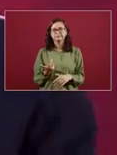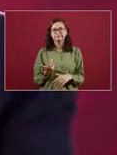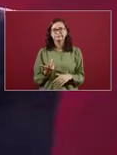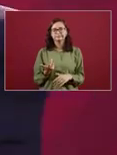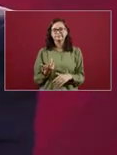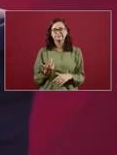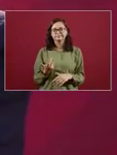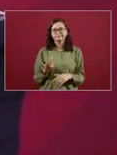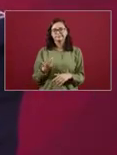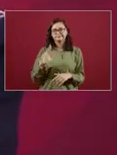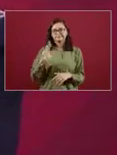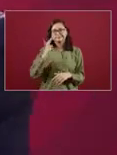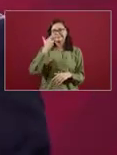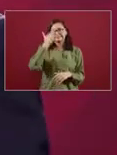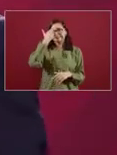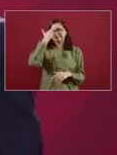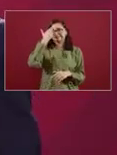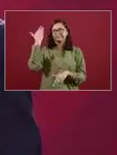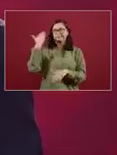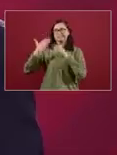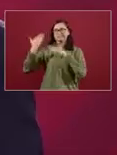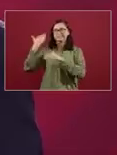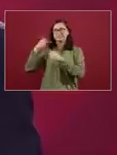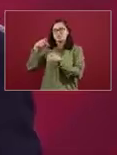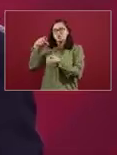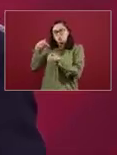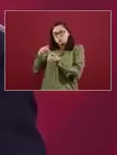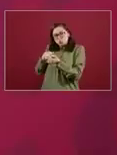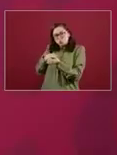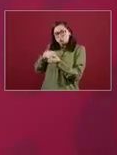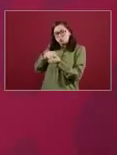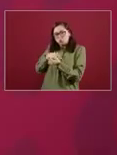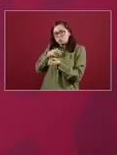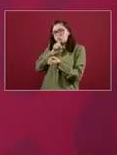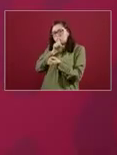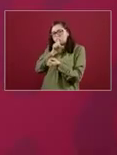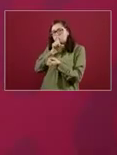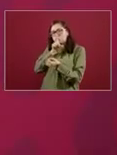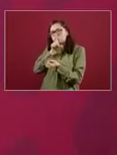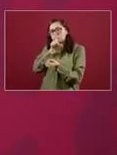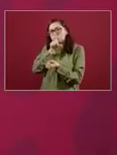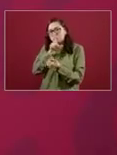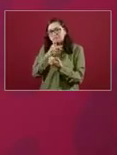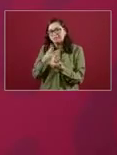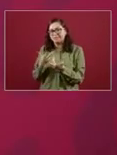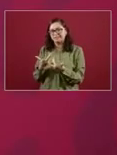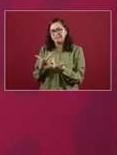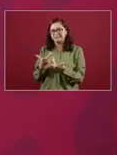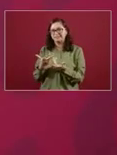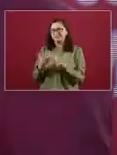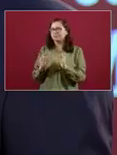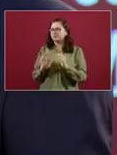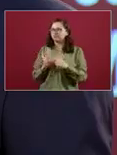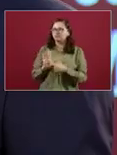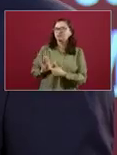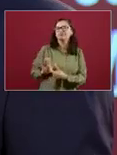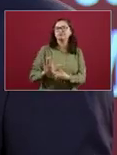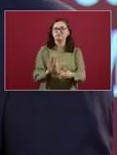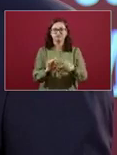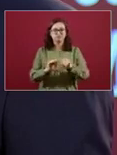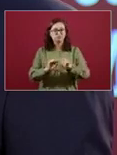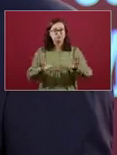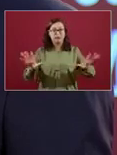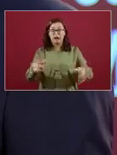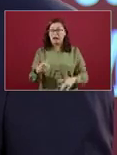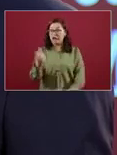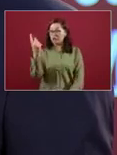lo que estaba ahí oculto, en casos extremos, hasta el racismo, el